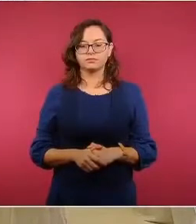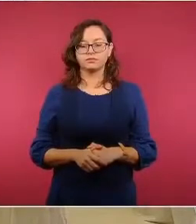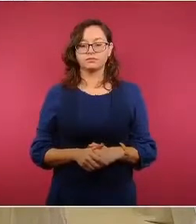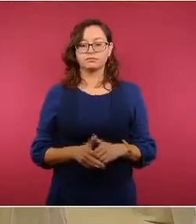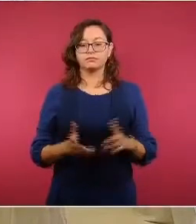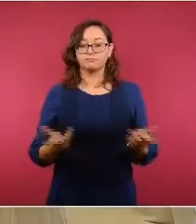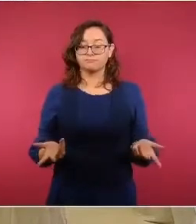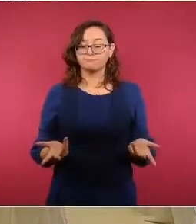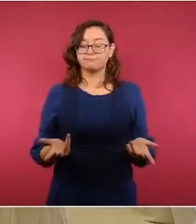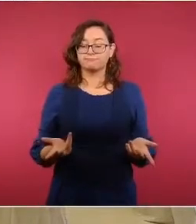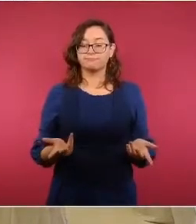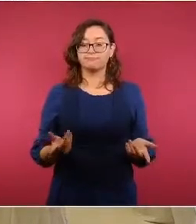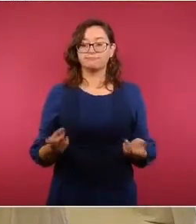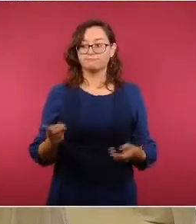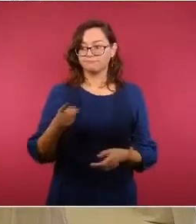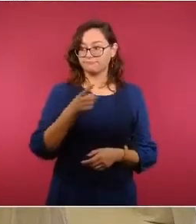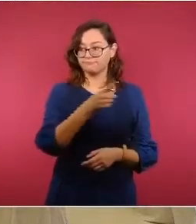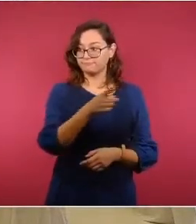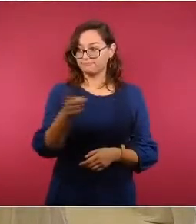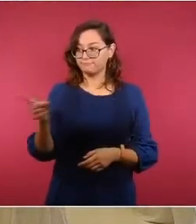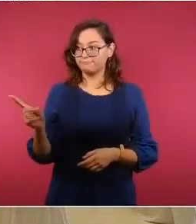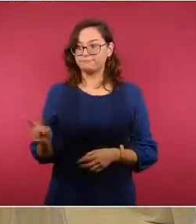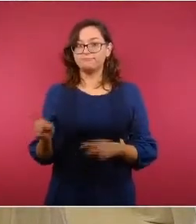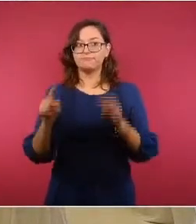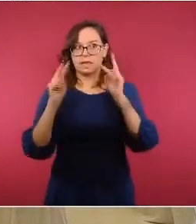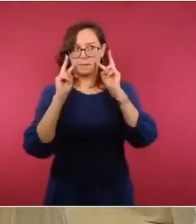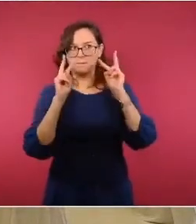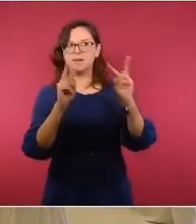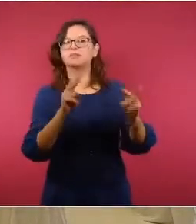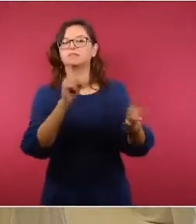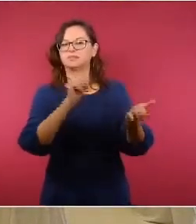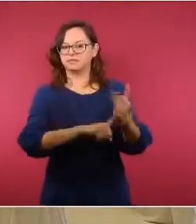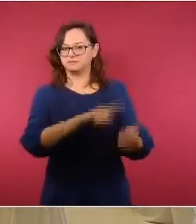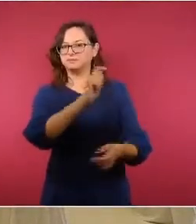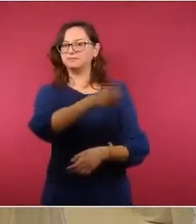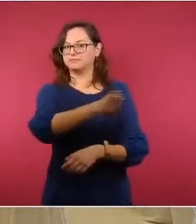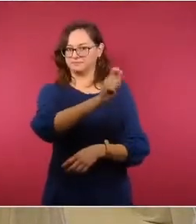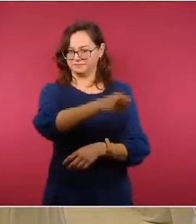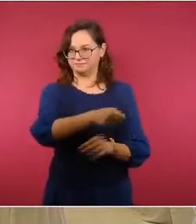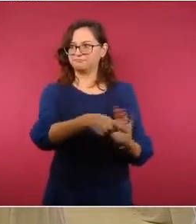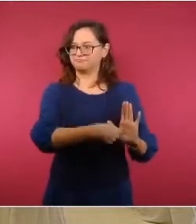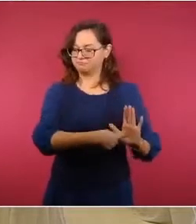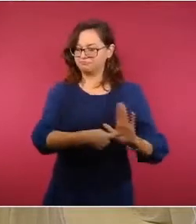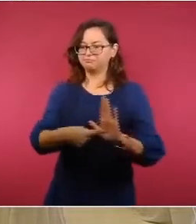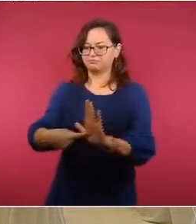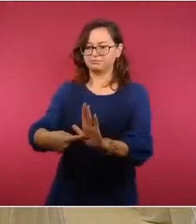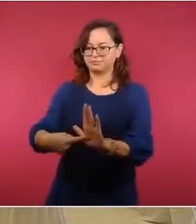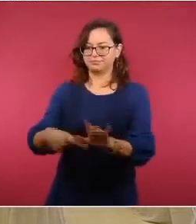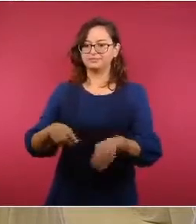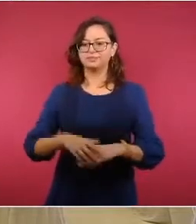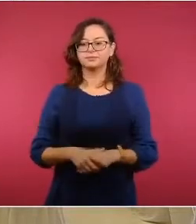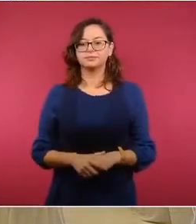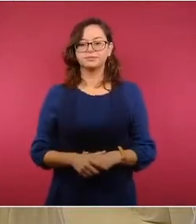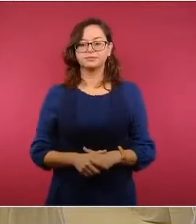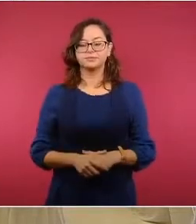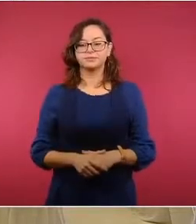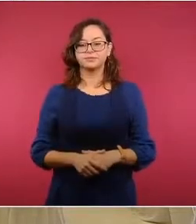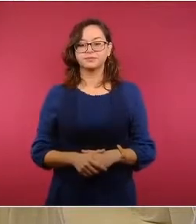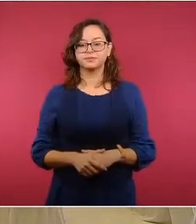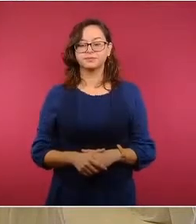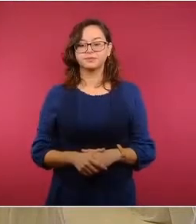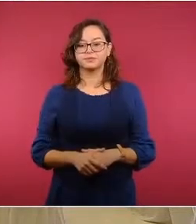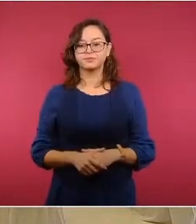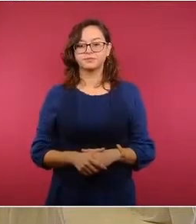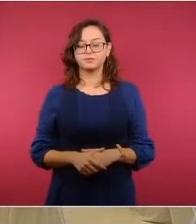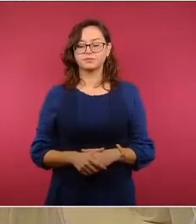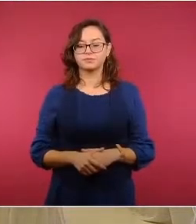sepan de cómo es este avión, que si se pueden